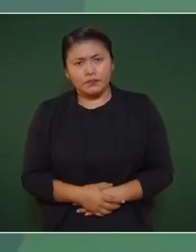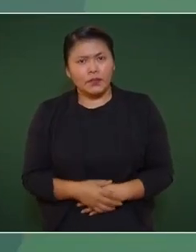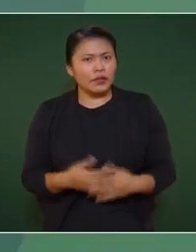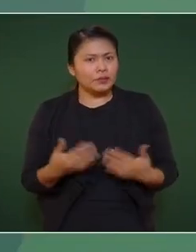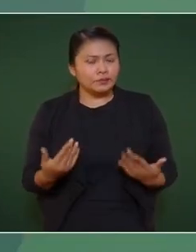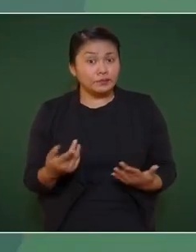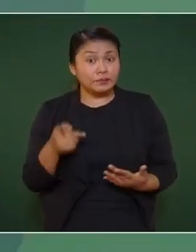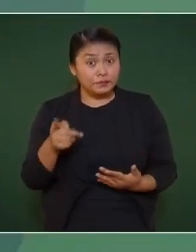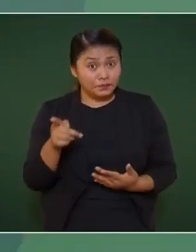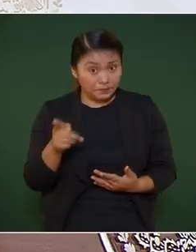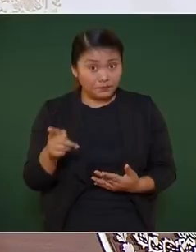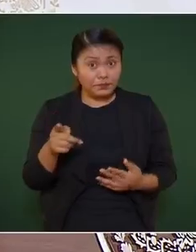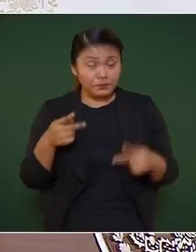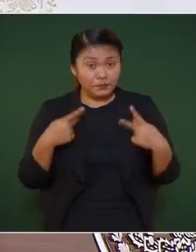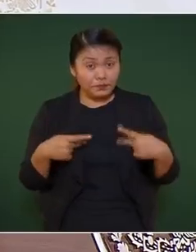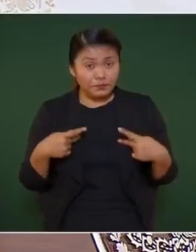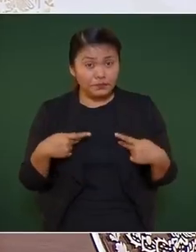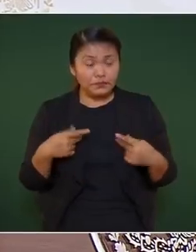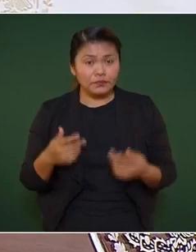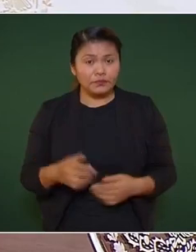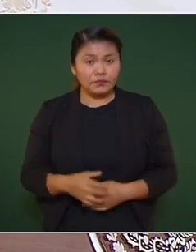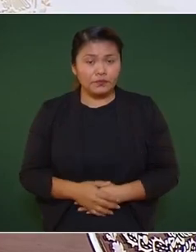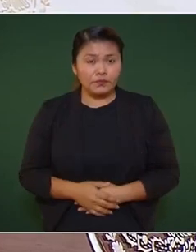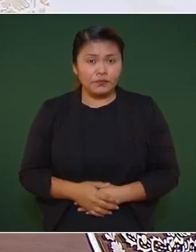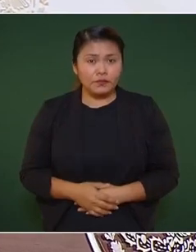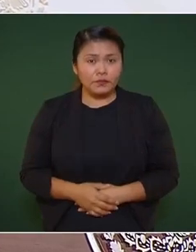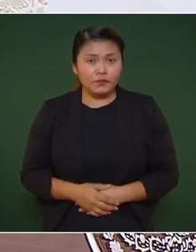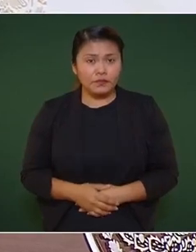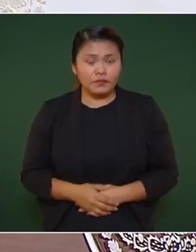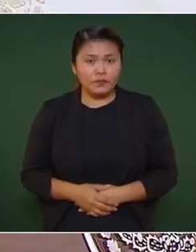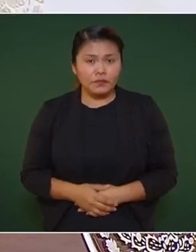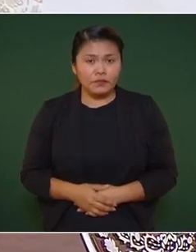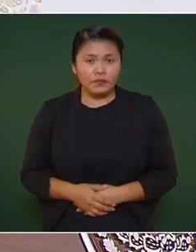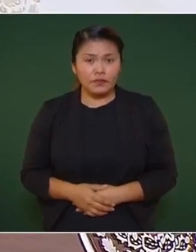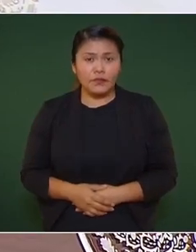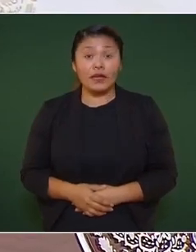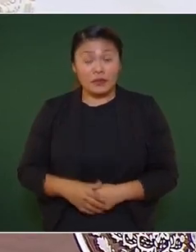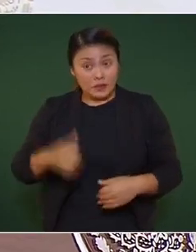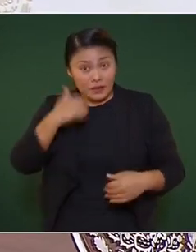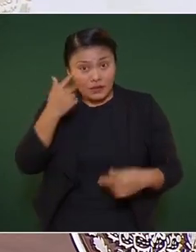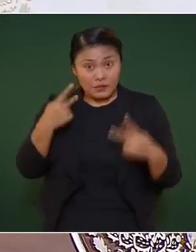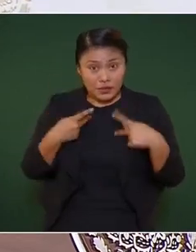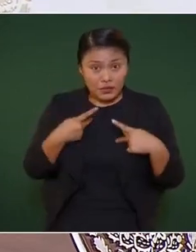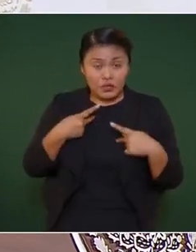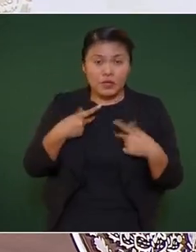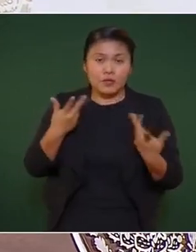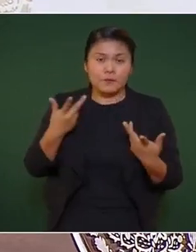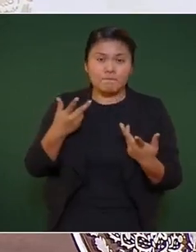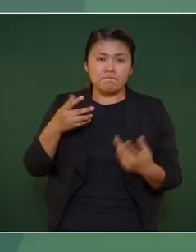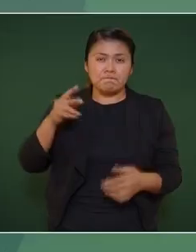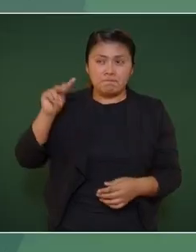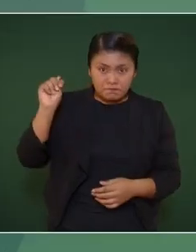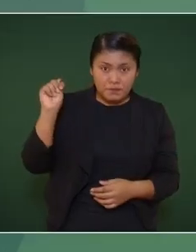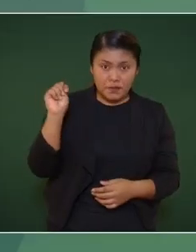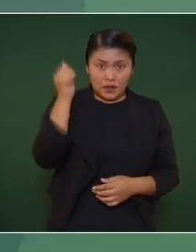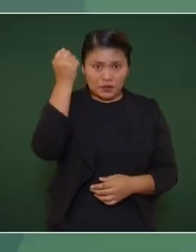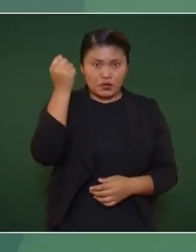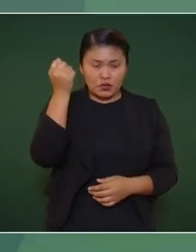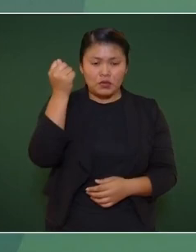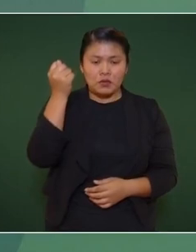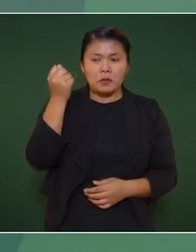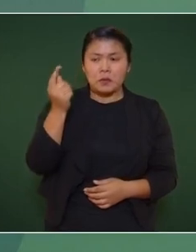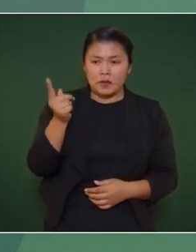ellos están pidiendo que a los técnicos que se les da